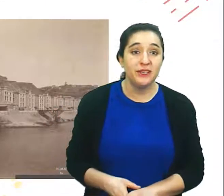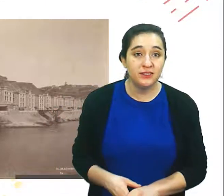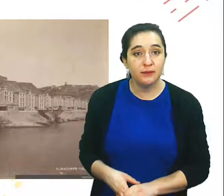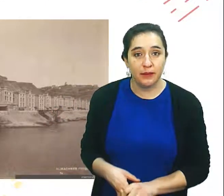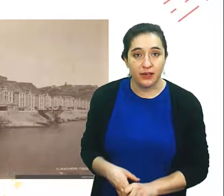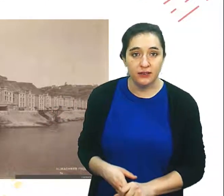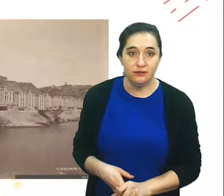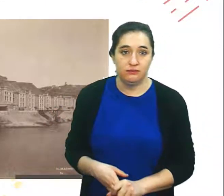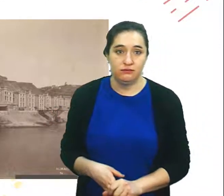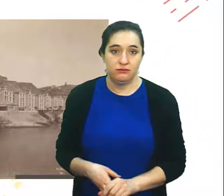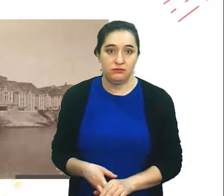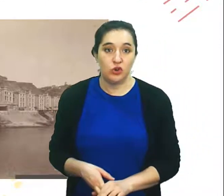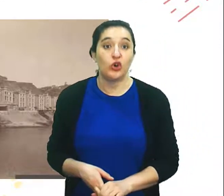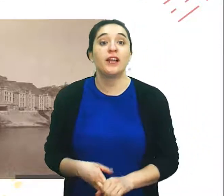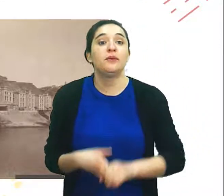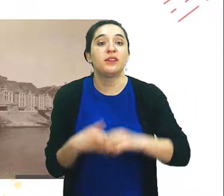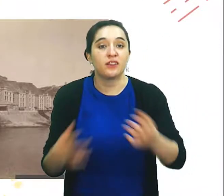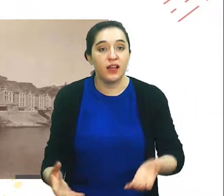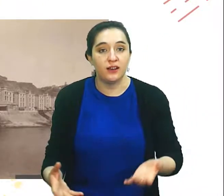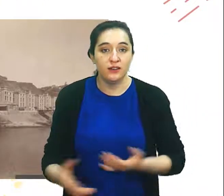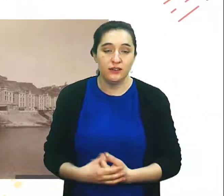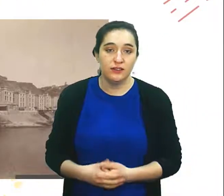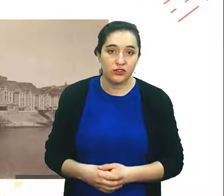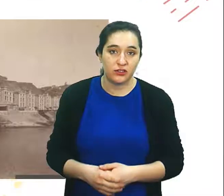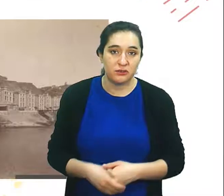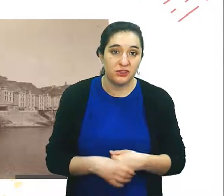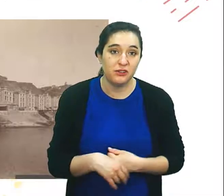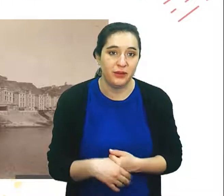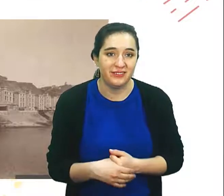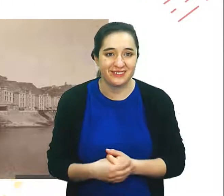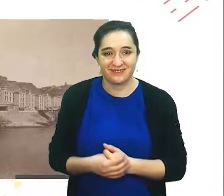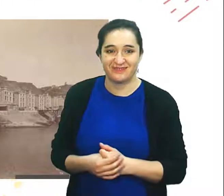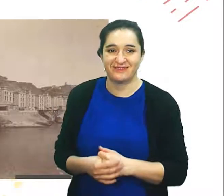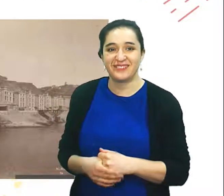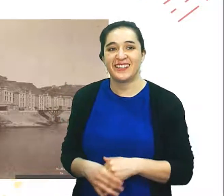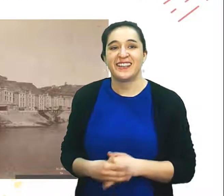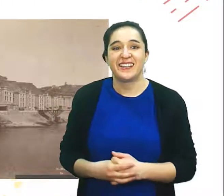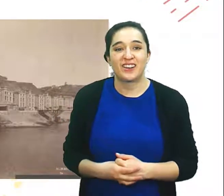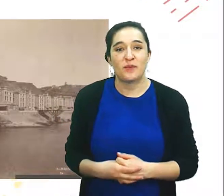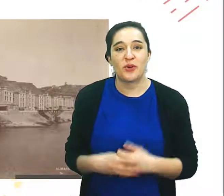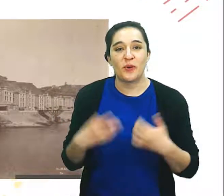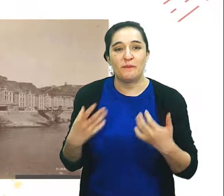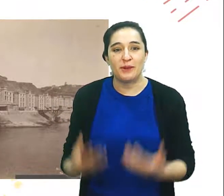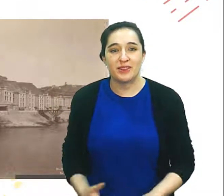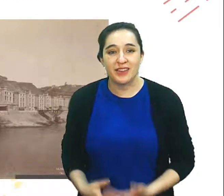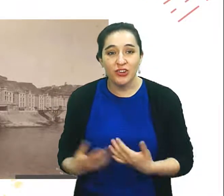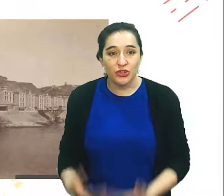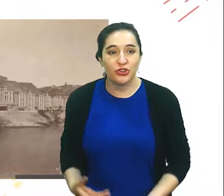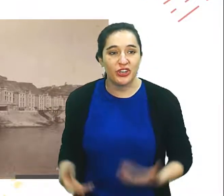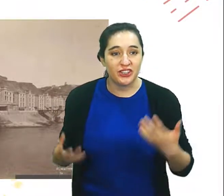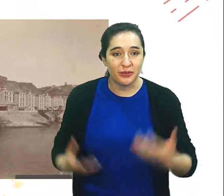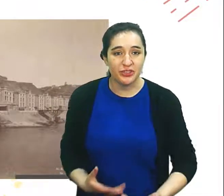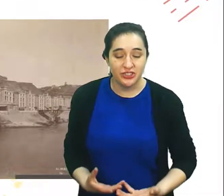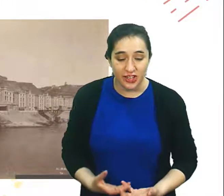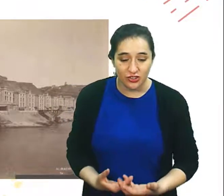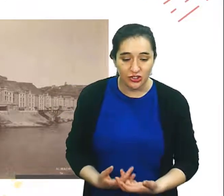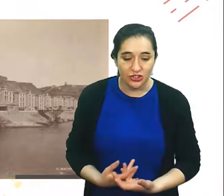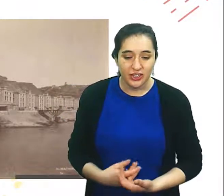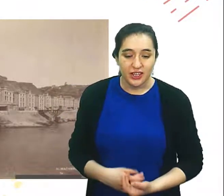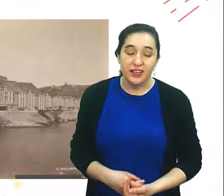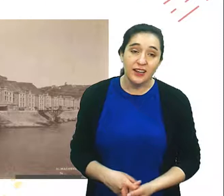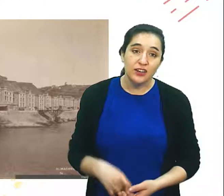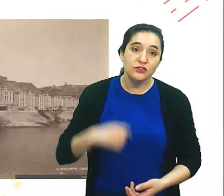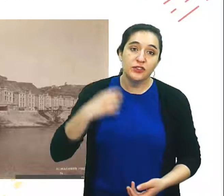elemento principal o elemental, no sé si principal, como complementario a todo lo que estamos